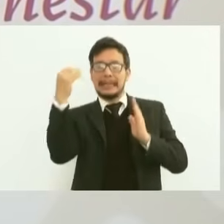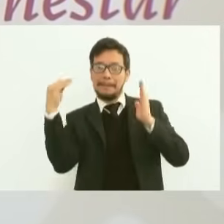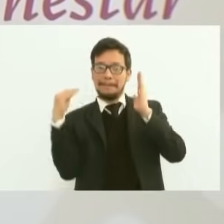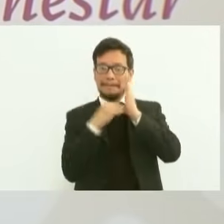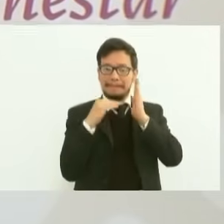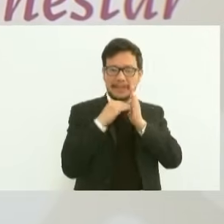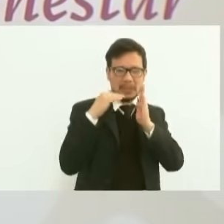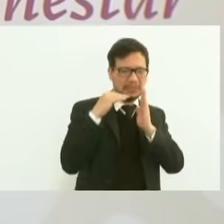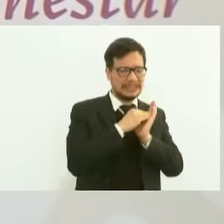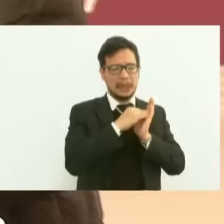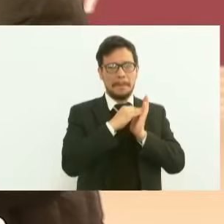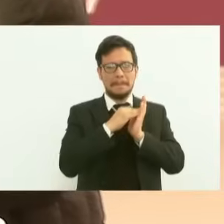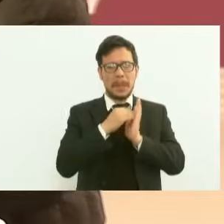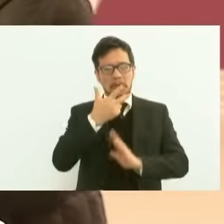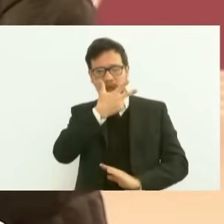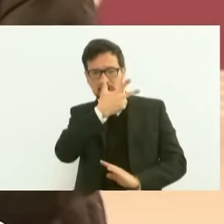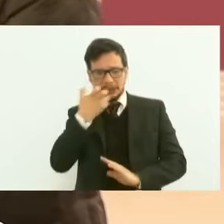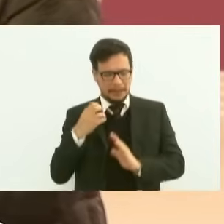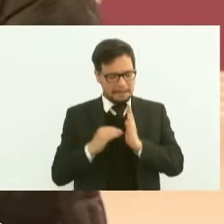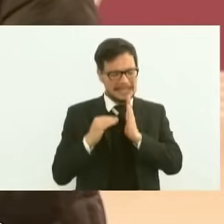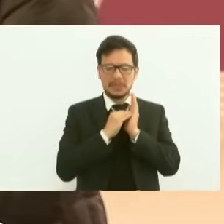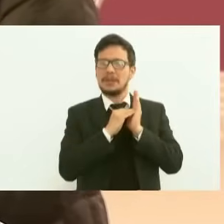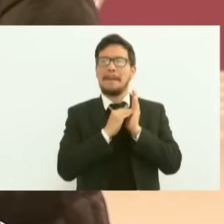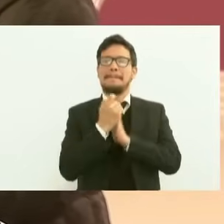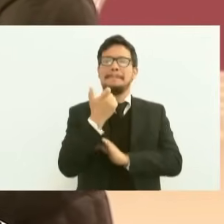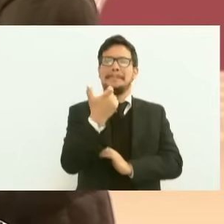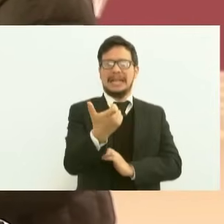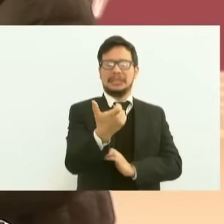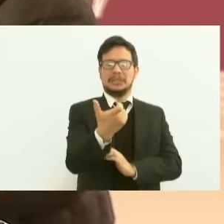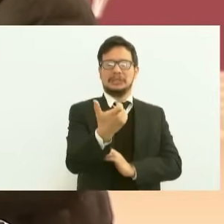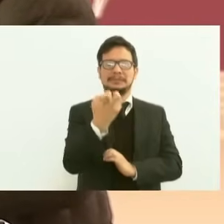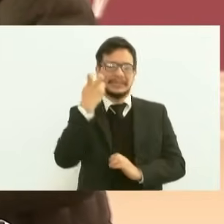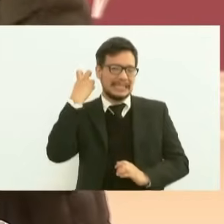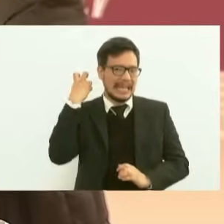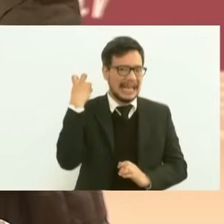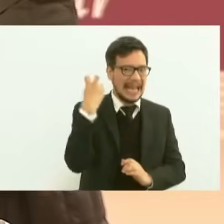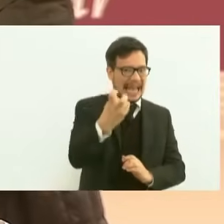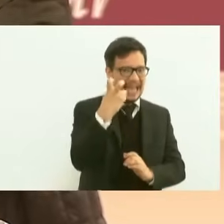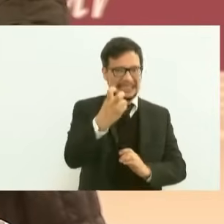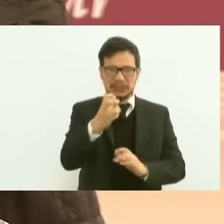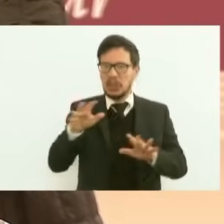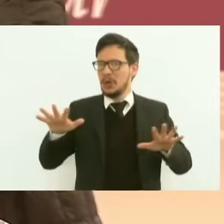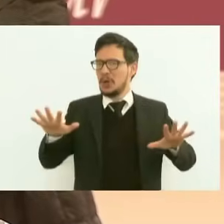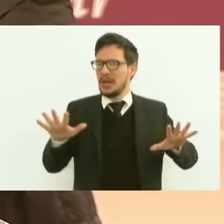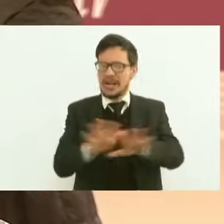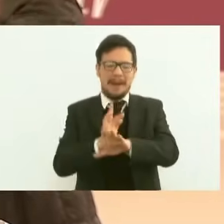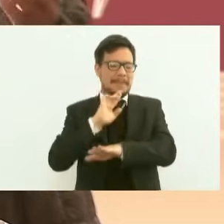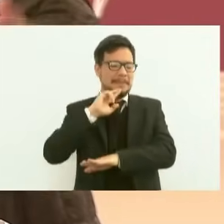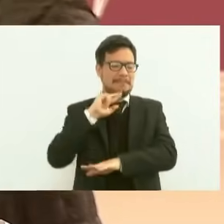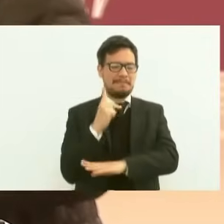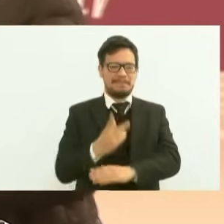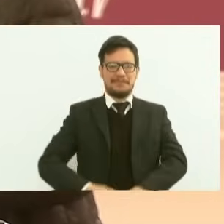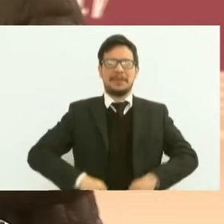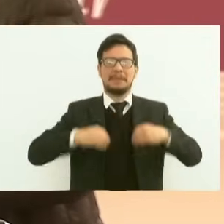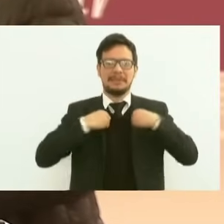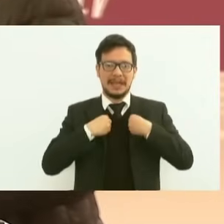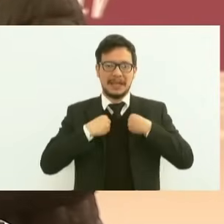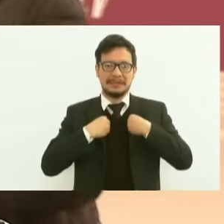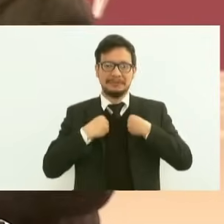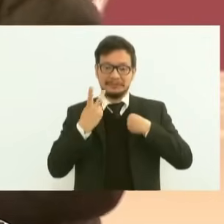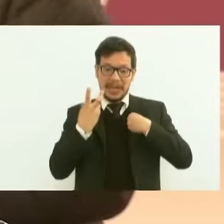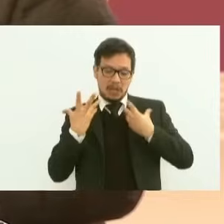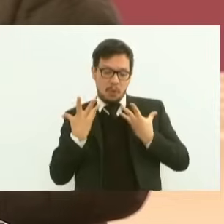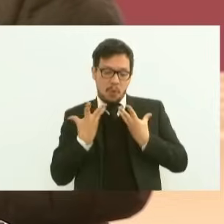de pesos que le cambiará el rumbo a toda nuestra gente, y lo estamos haciendo junto con